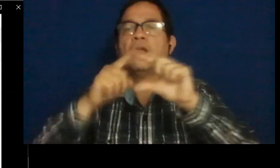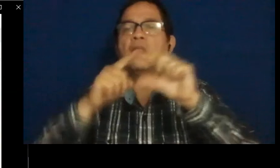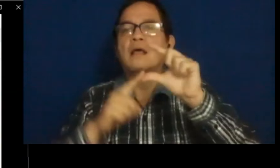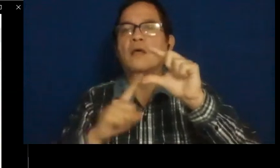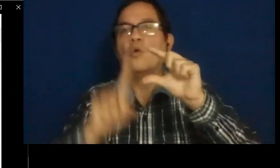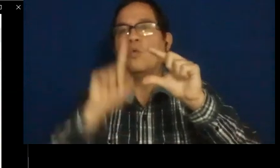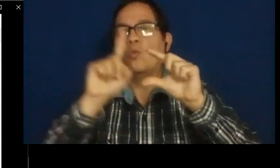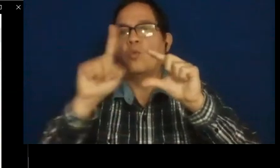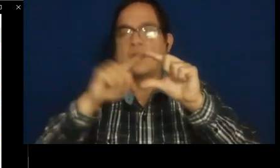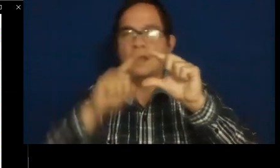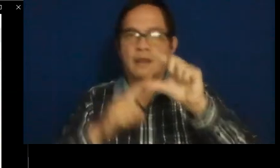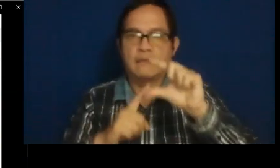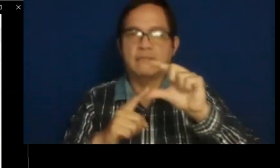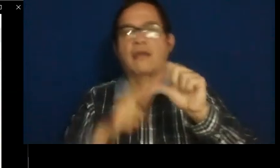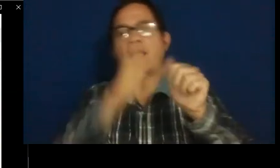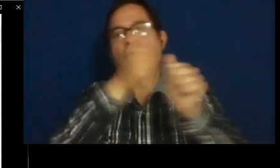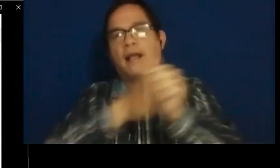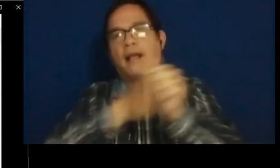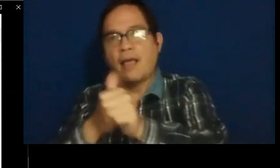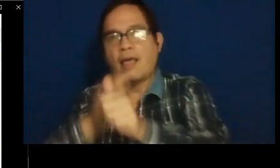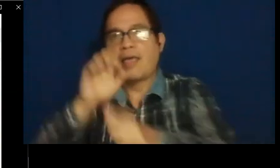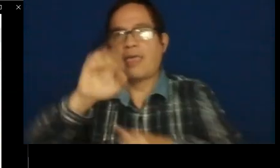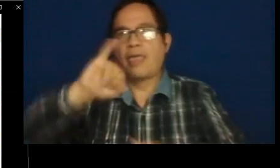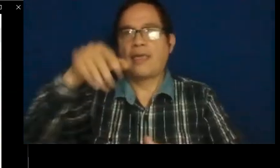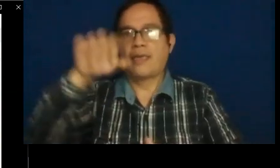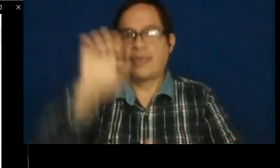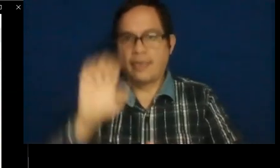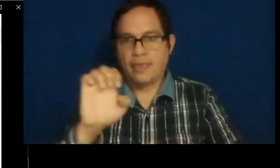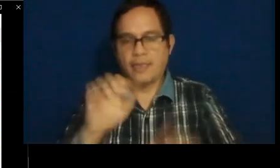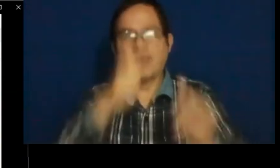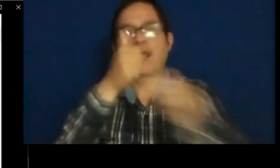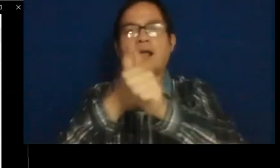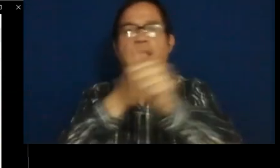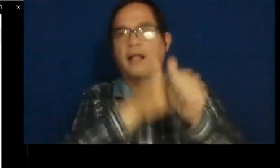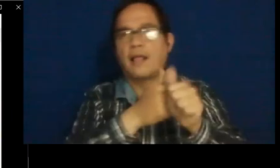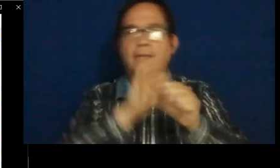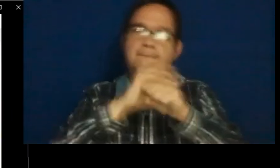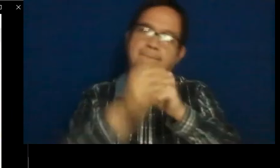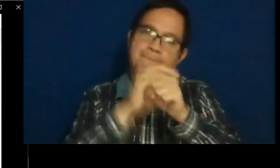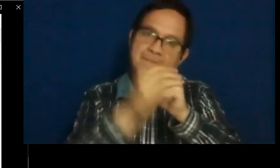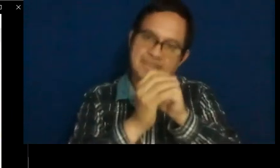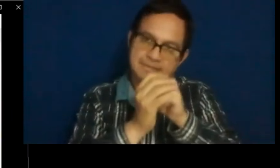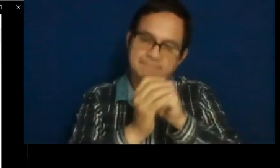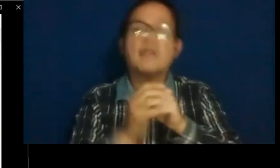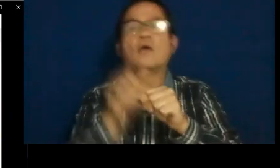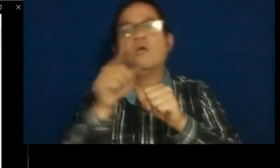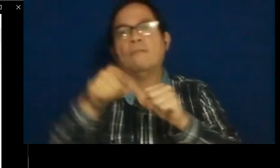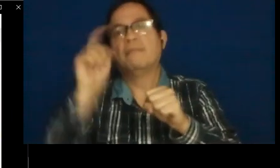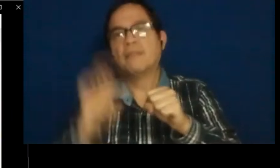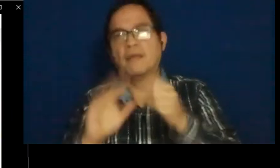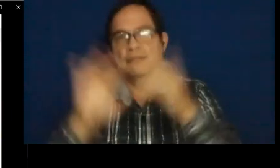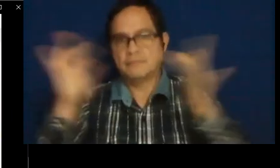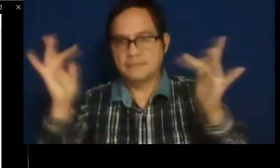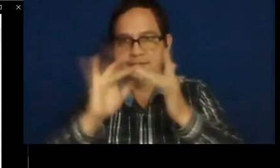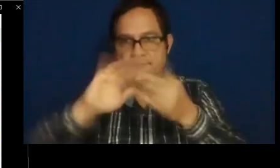una ecuación por cada eje en cada una de las masas y eso nosotros lo vamos a